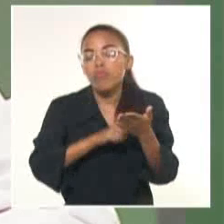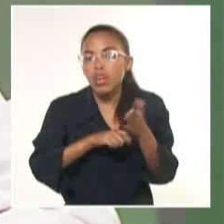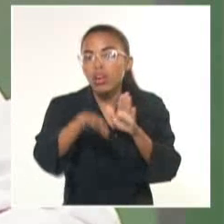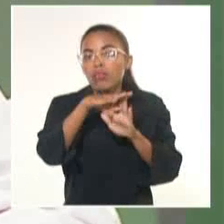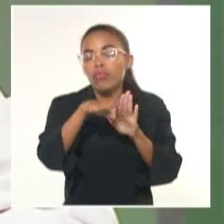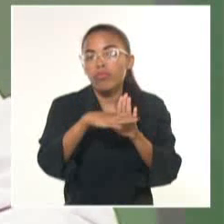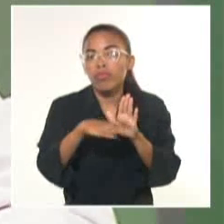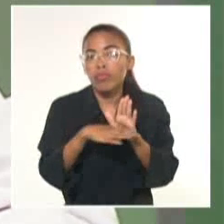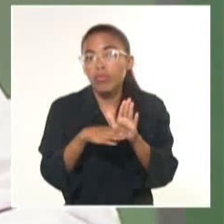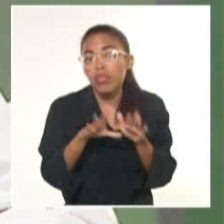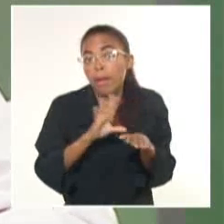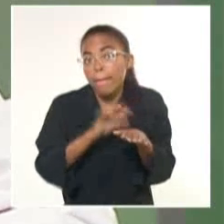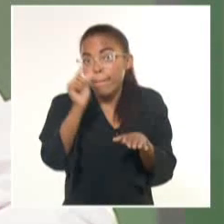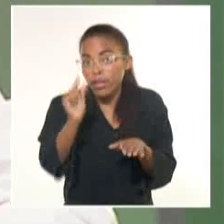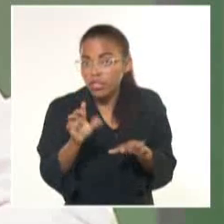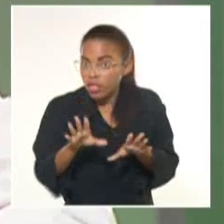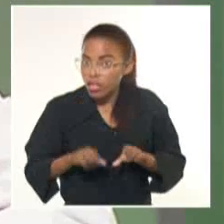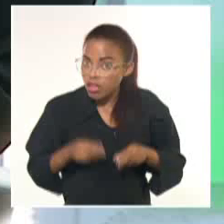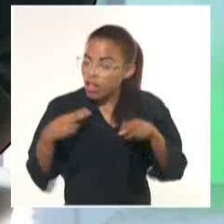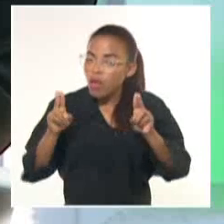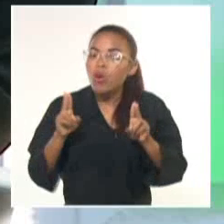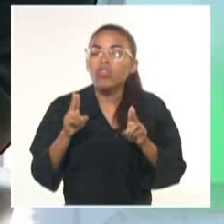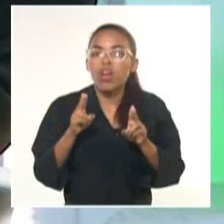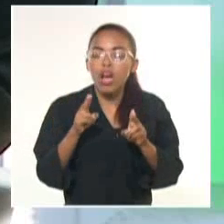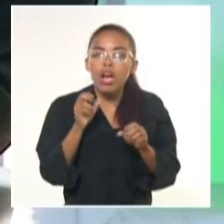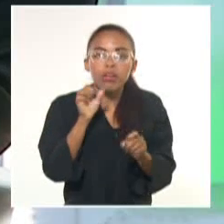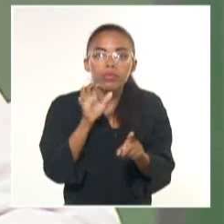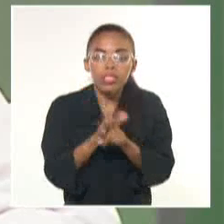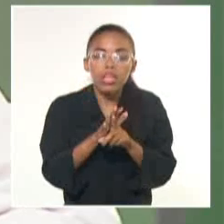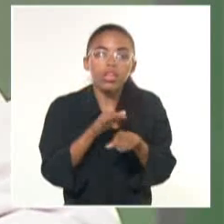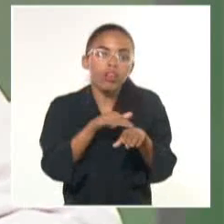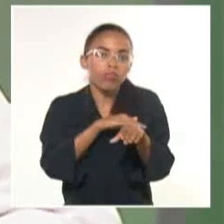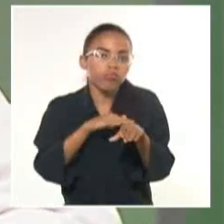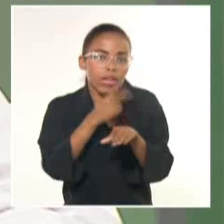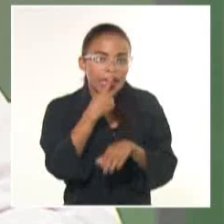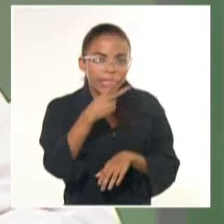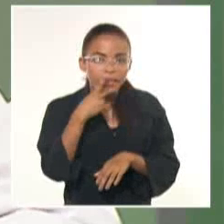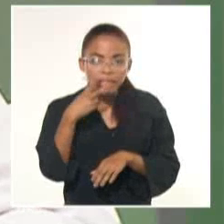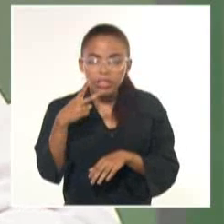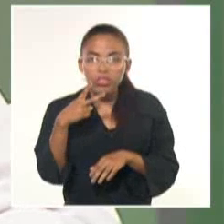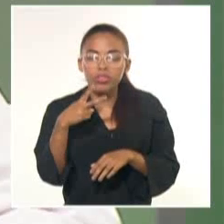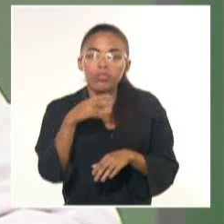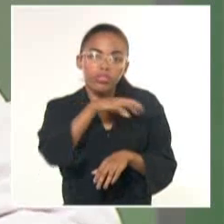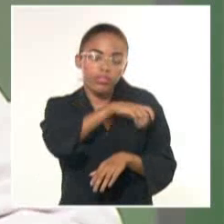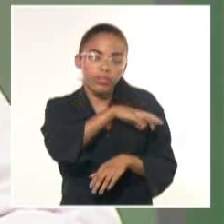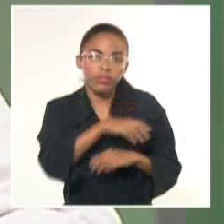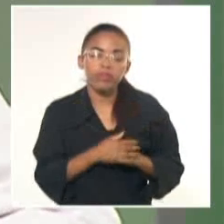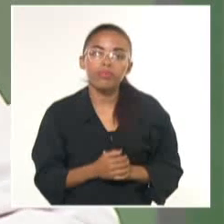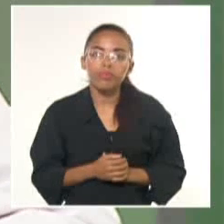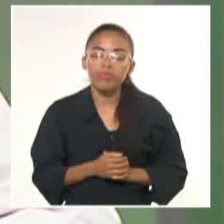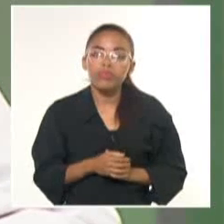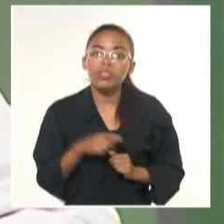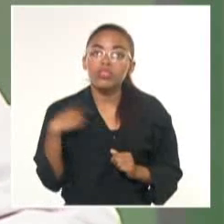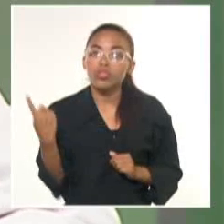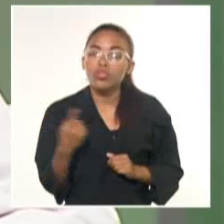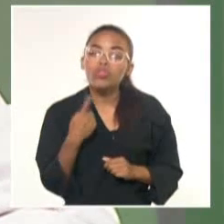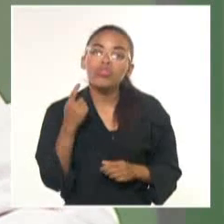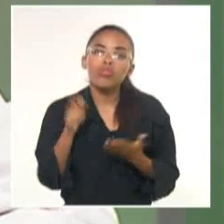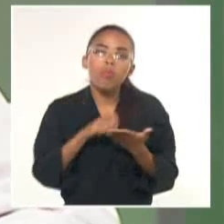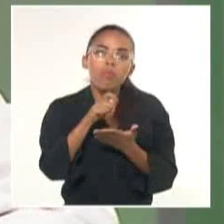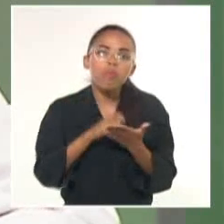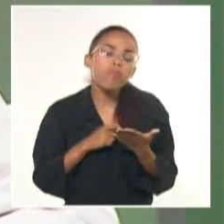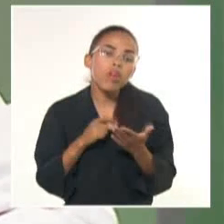lo permitía, que llevaba esta enfermedad específica. Este protocolo que nosotros utilizamos es el protocolo que se